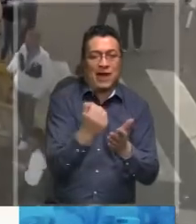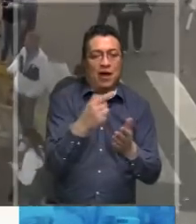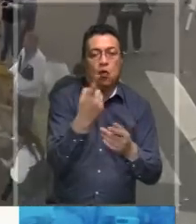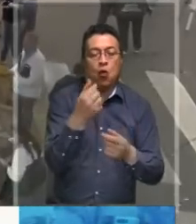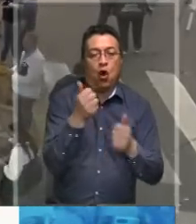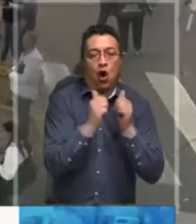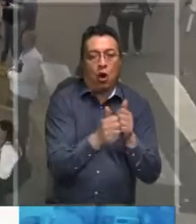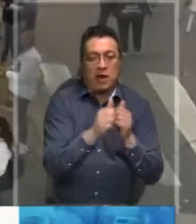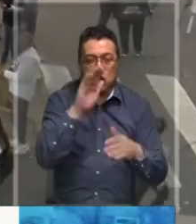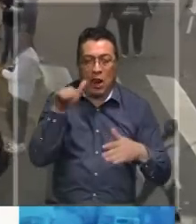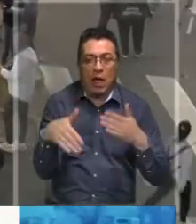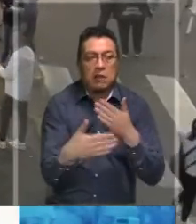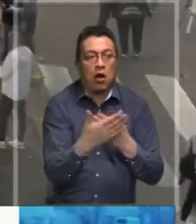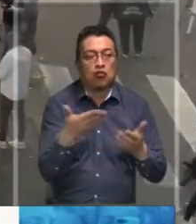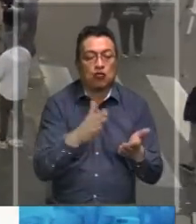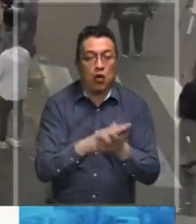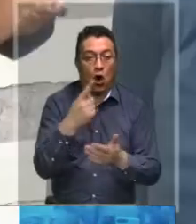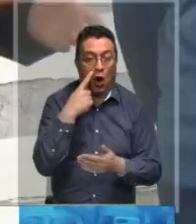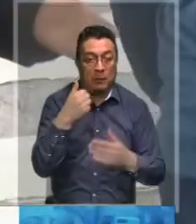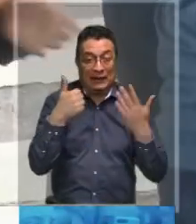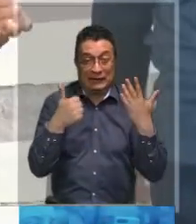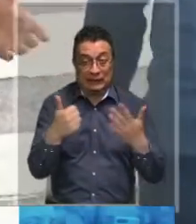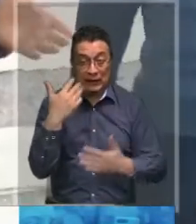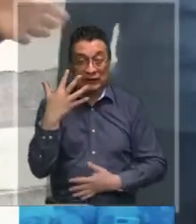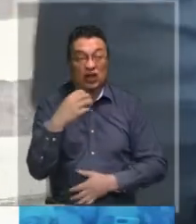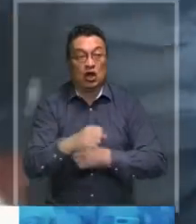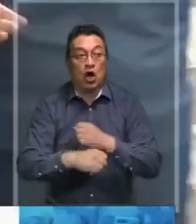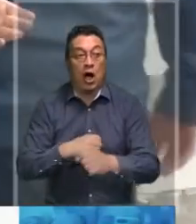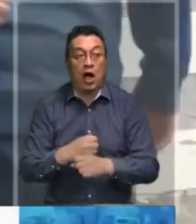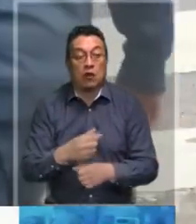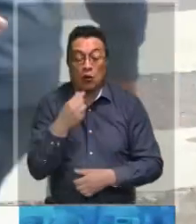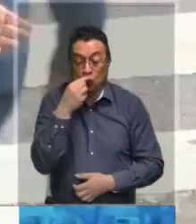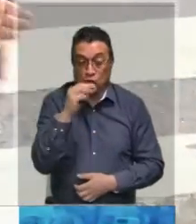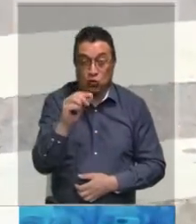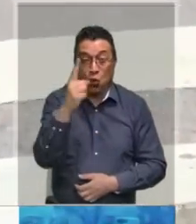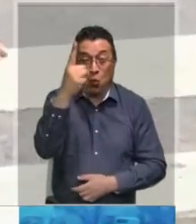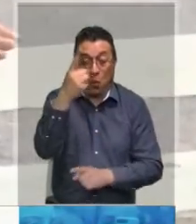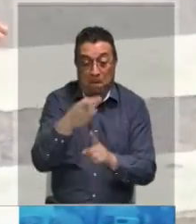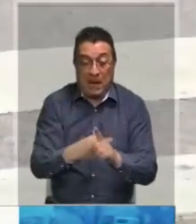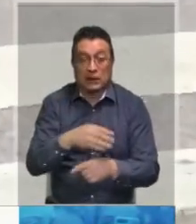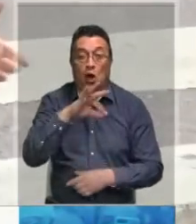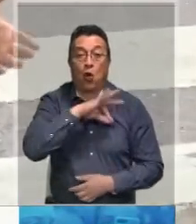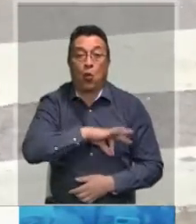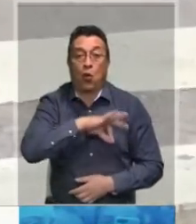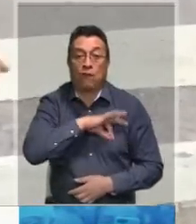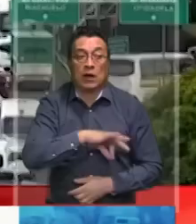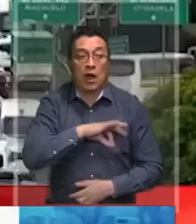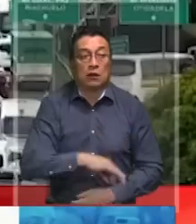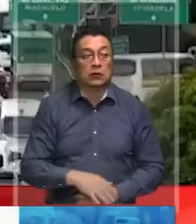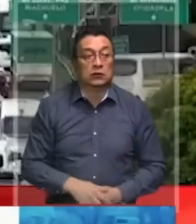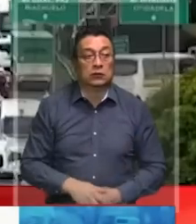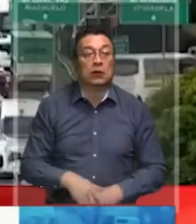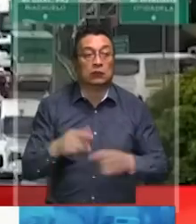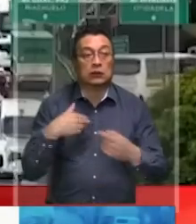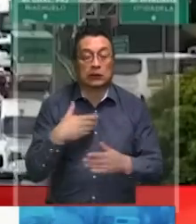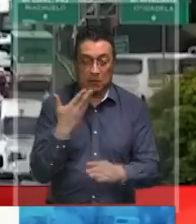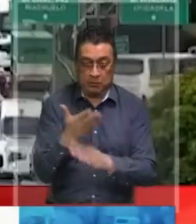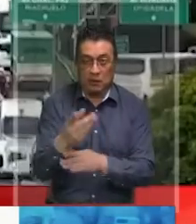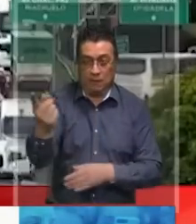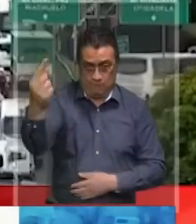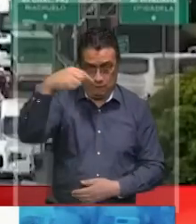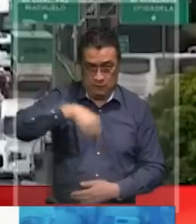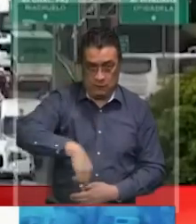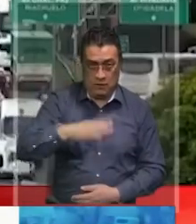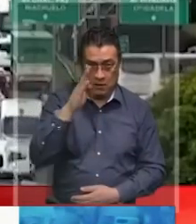esta madrugada. El hombre de 65 años solo le quedaba un mes para jubilar. ¿Sabes lo que queremos? Que venga Bernie ahora. Que